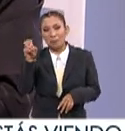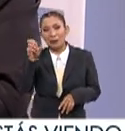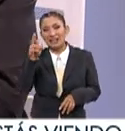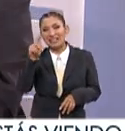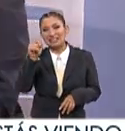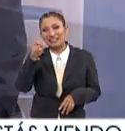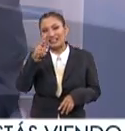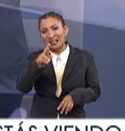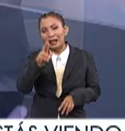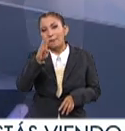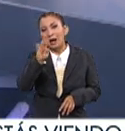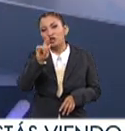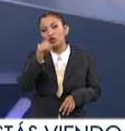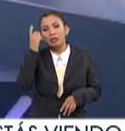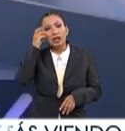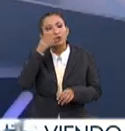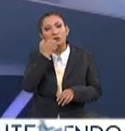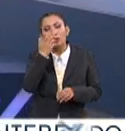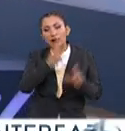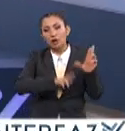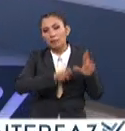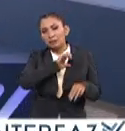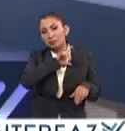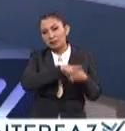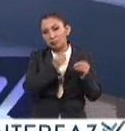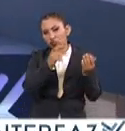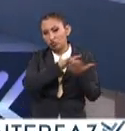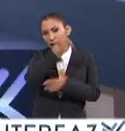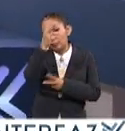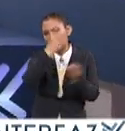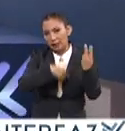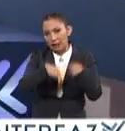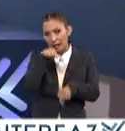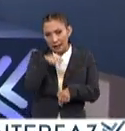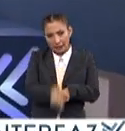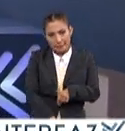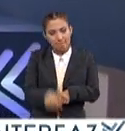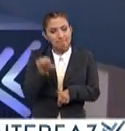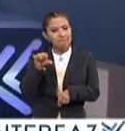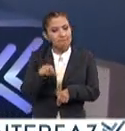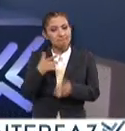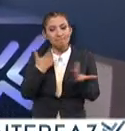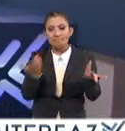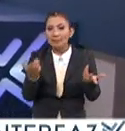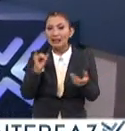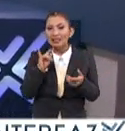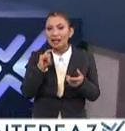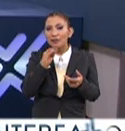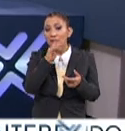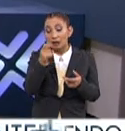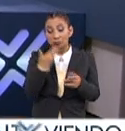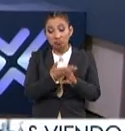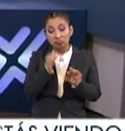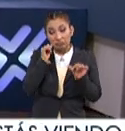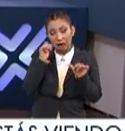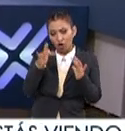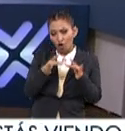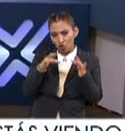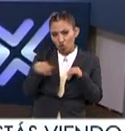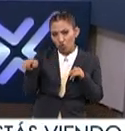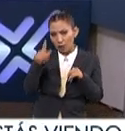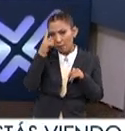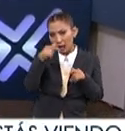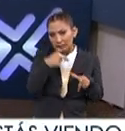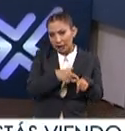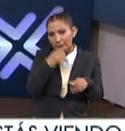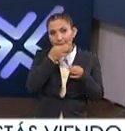Esther Basurto López, directora de la Escuela Normal de Especialización, muchísimas gracias por habernos acompañado hoy en Interfaz. Estaremos muy en contacto con ustedes